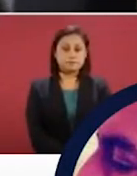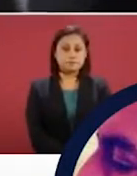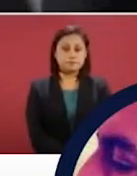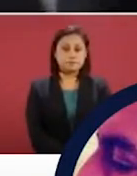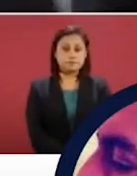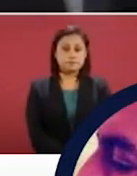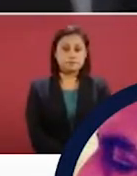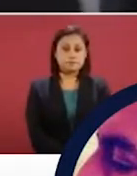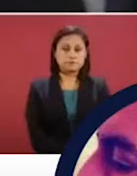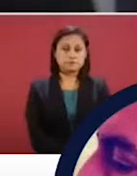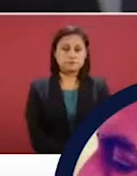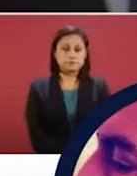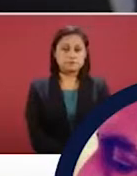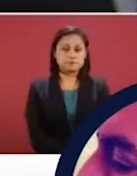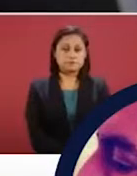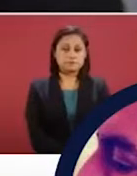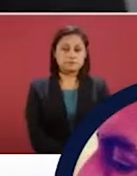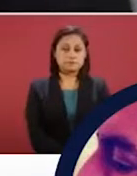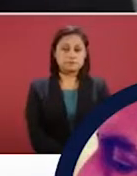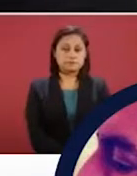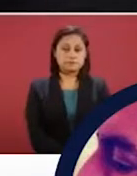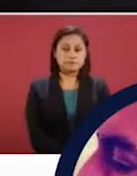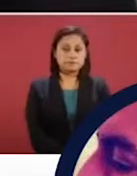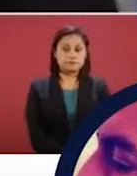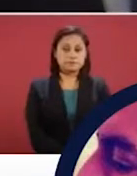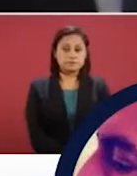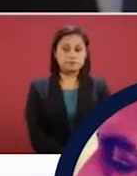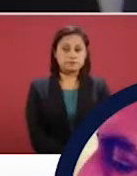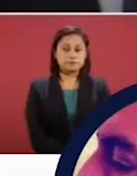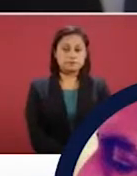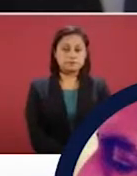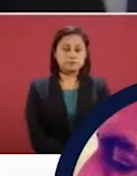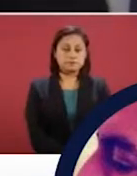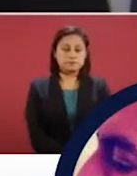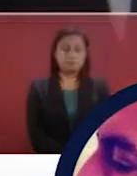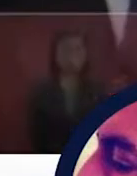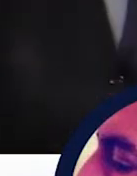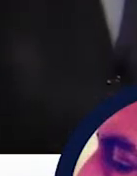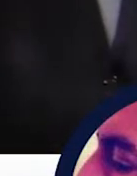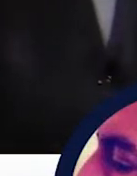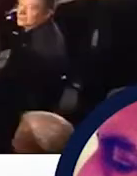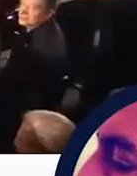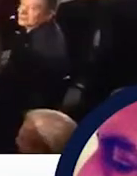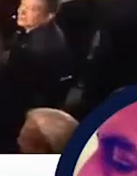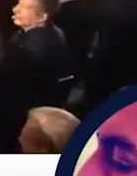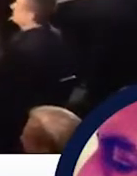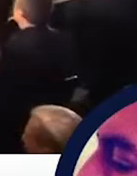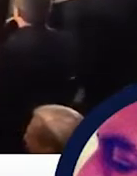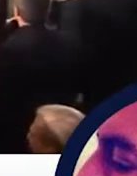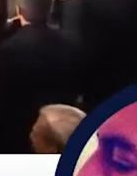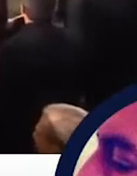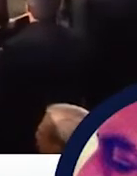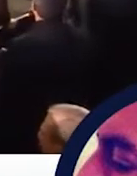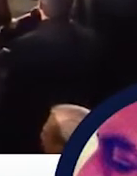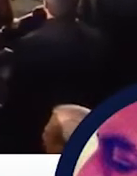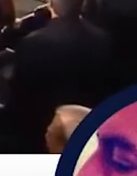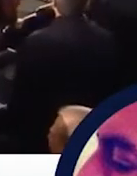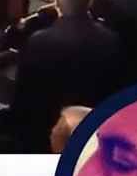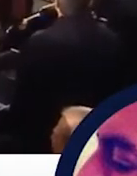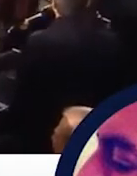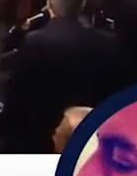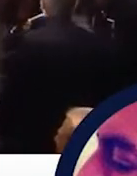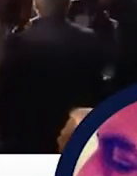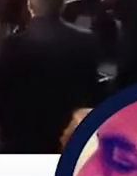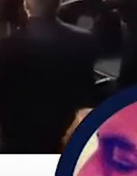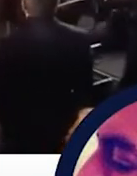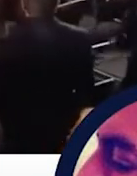¿la va a hacer qué empresario o es inversión del gobierno esa? No, va a ser inversión privada, todavía no se sabe quién. La inversión está abierta para